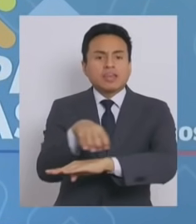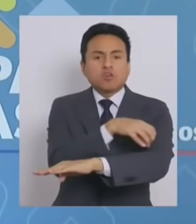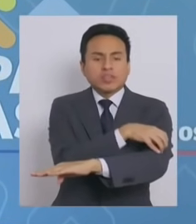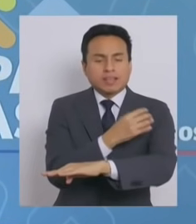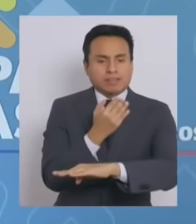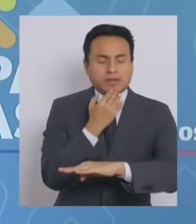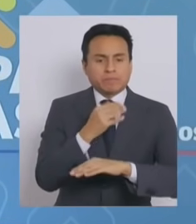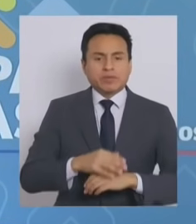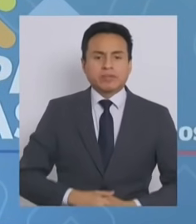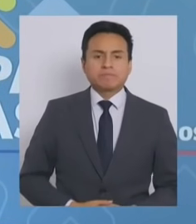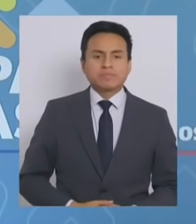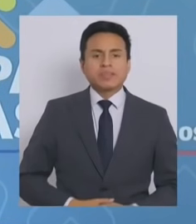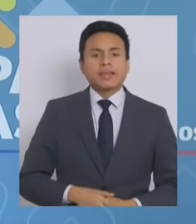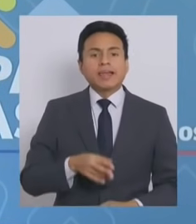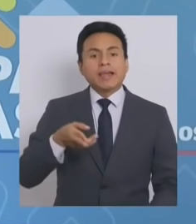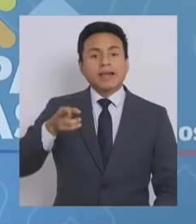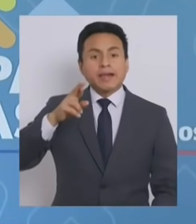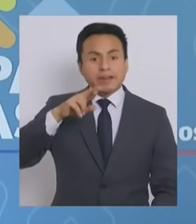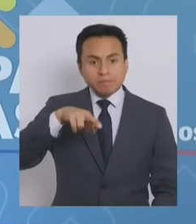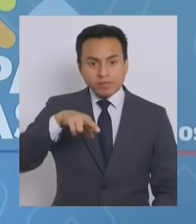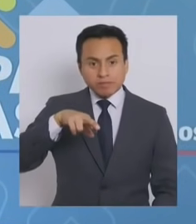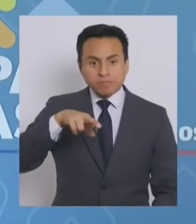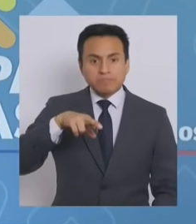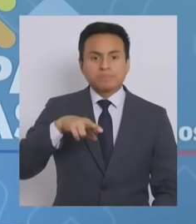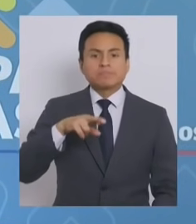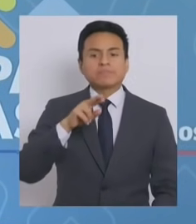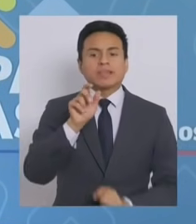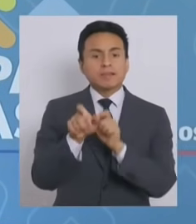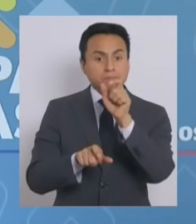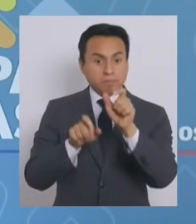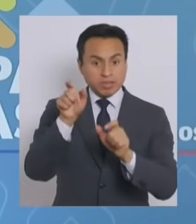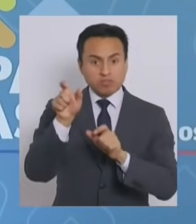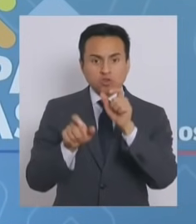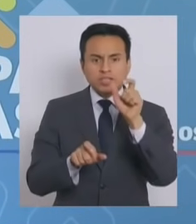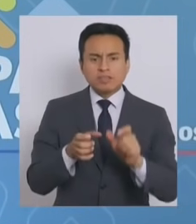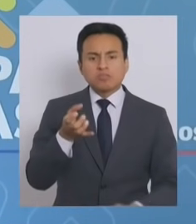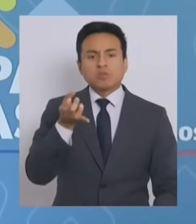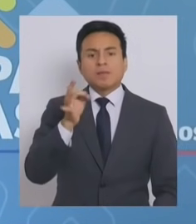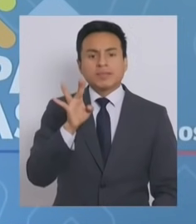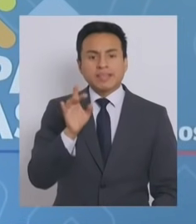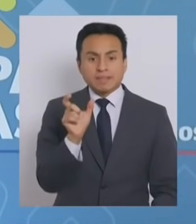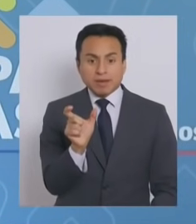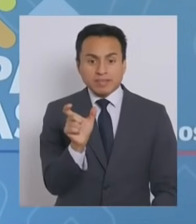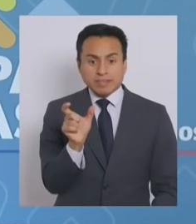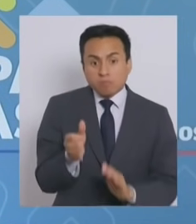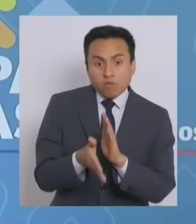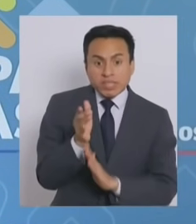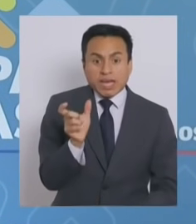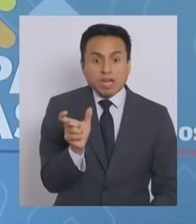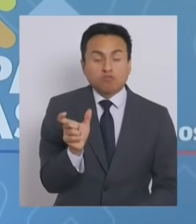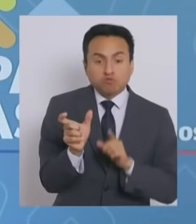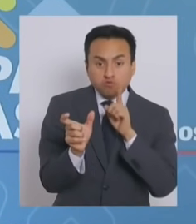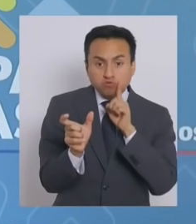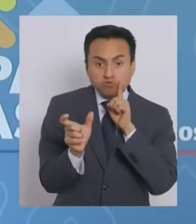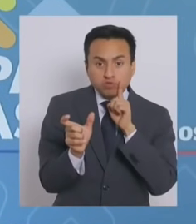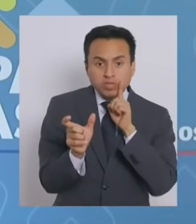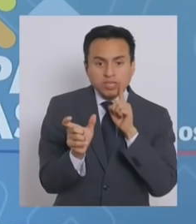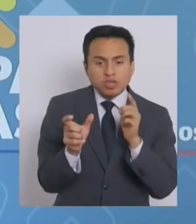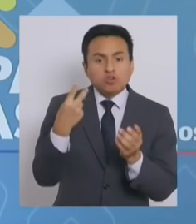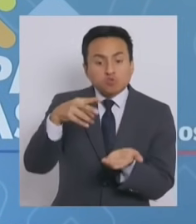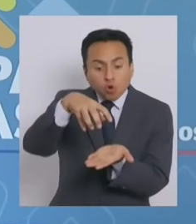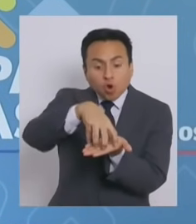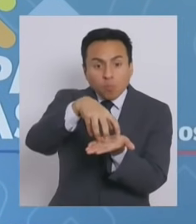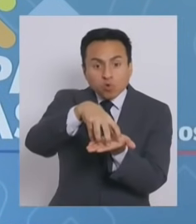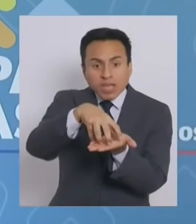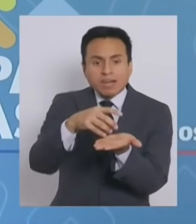por lo tanto repito personas solo podrán usar su pase de movilidad dentro de